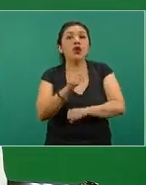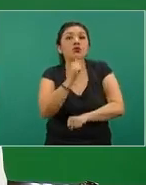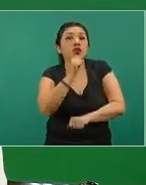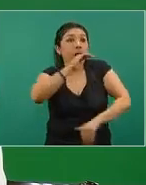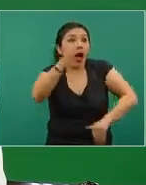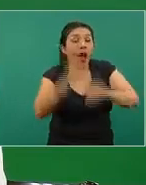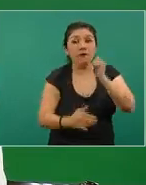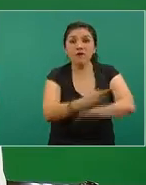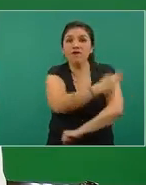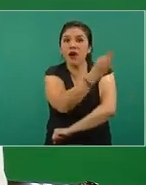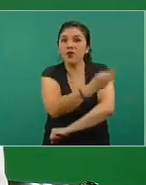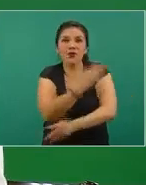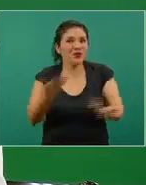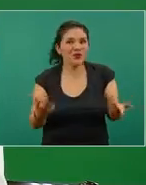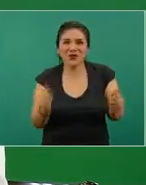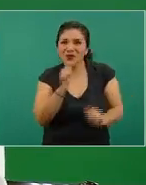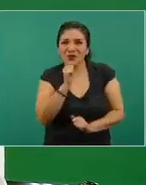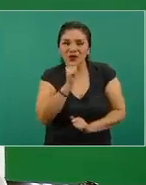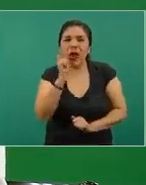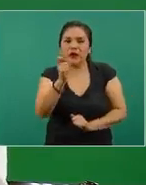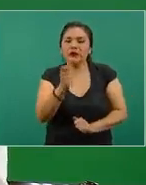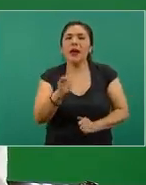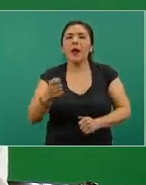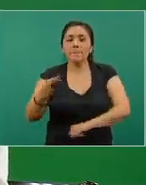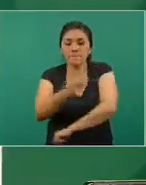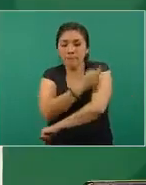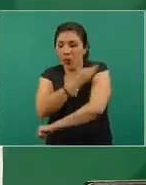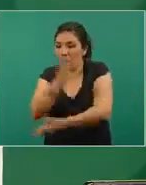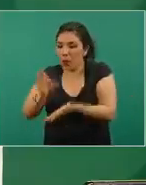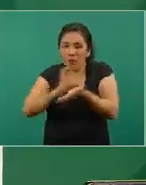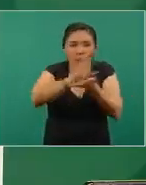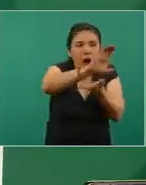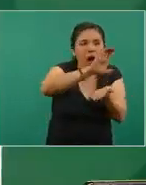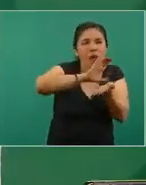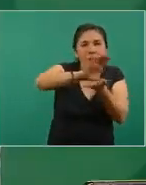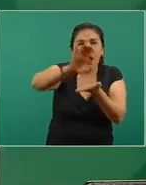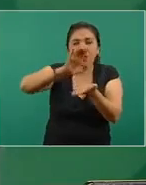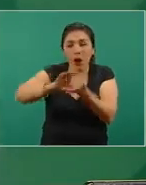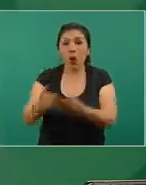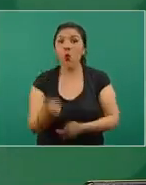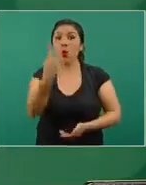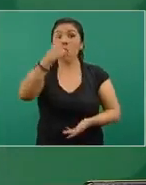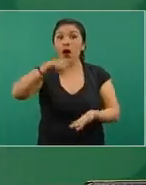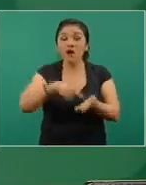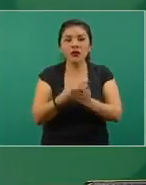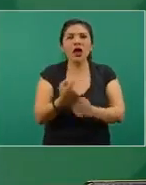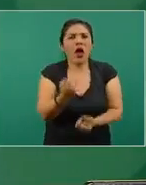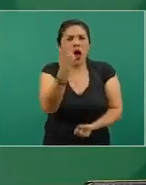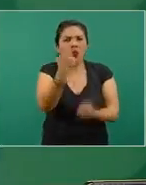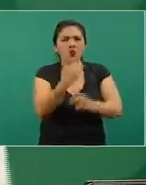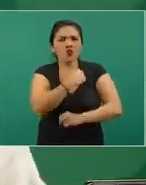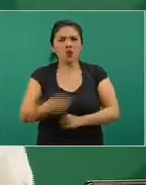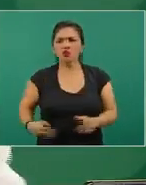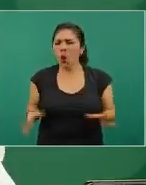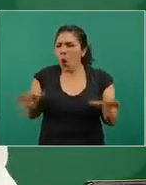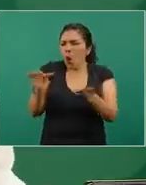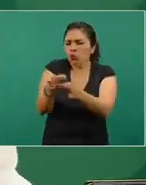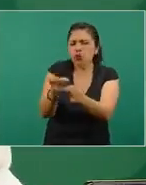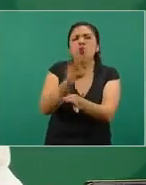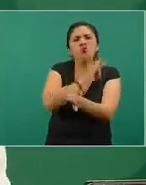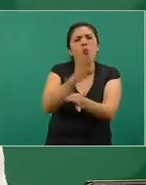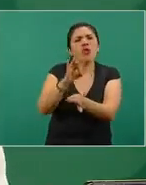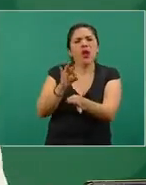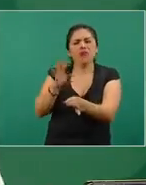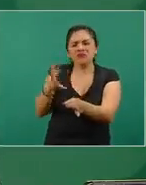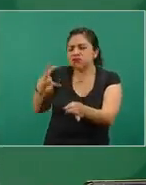la vacunación, o sea, se van mandando vacunas y no se requiere solamente una ronda. Hay municipios pequeños donde se pudo asignar